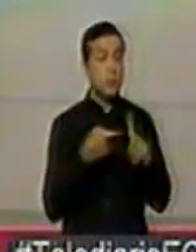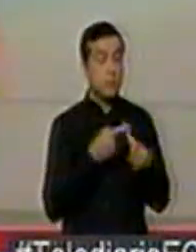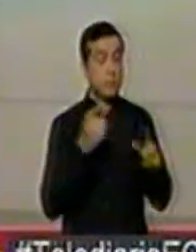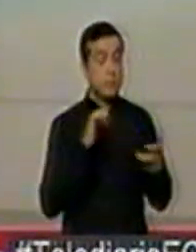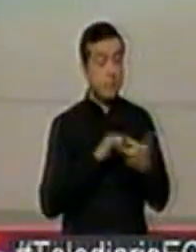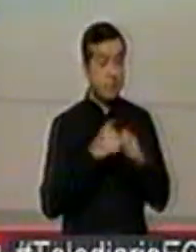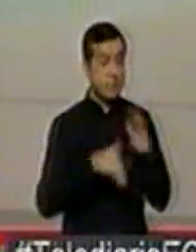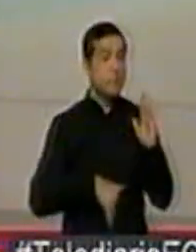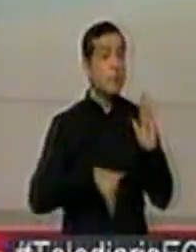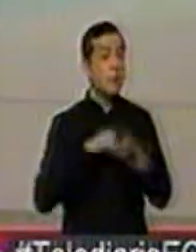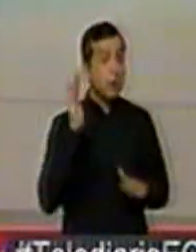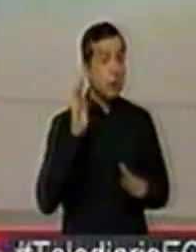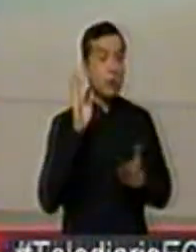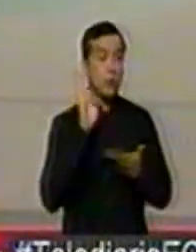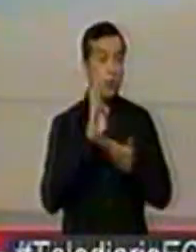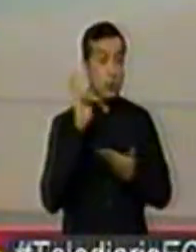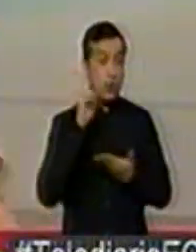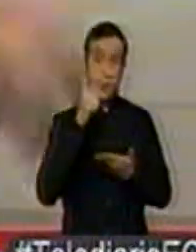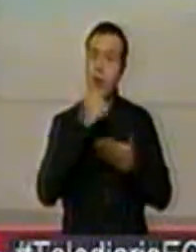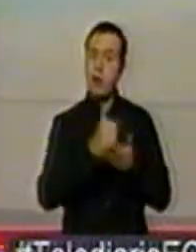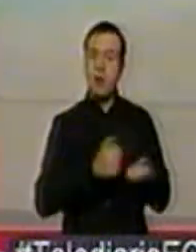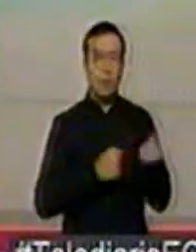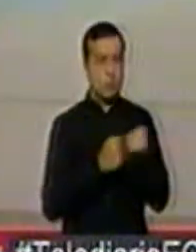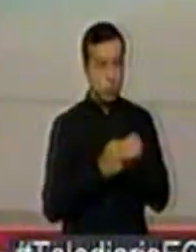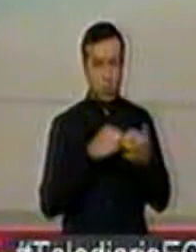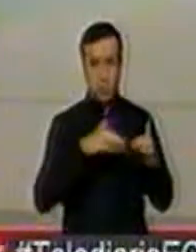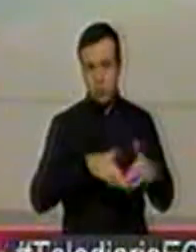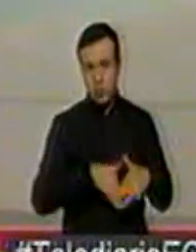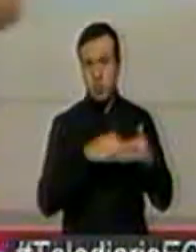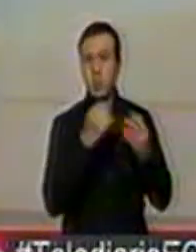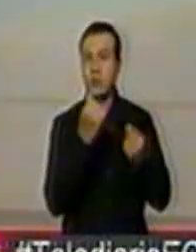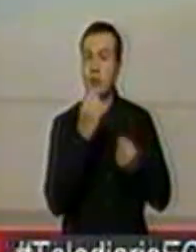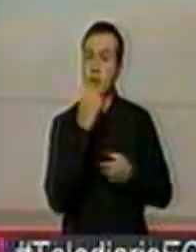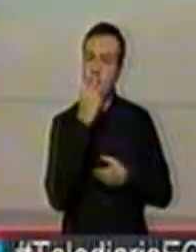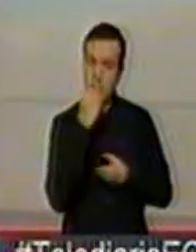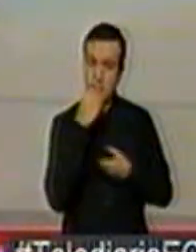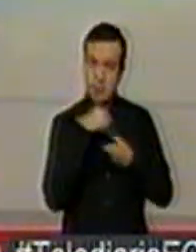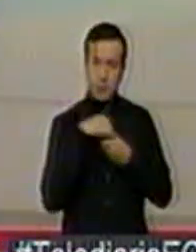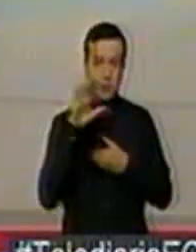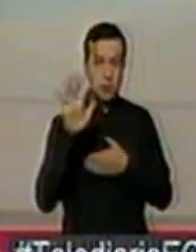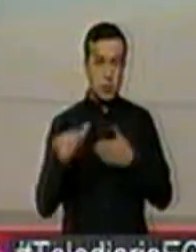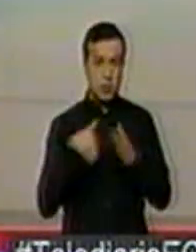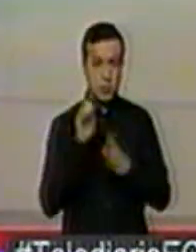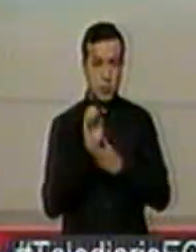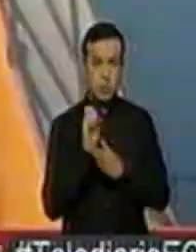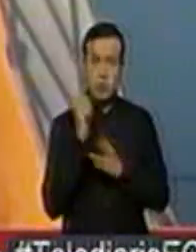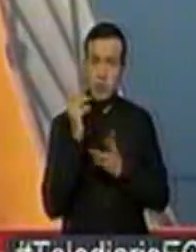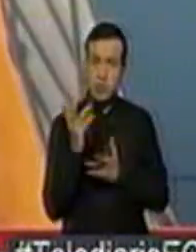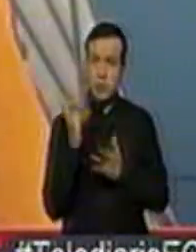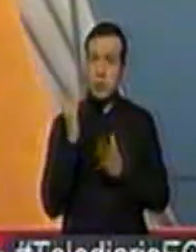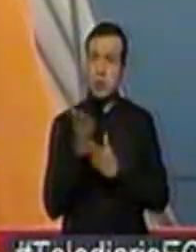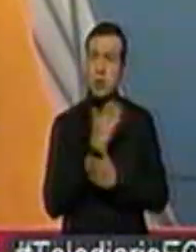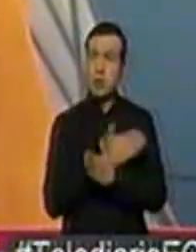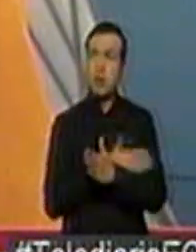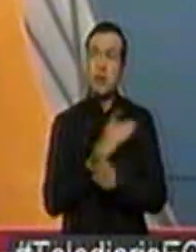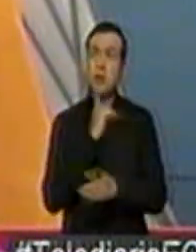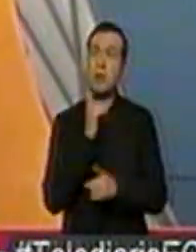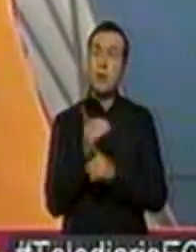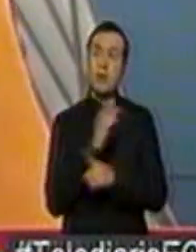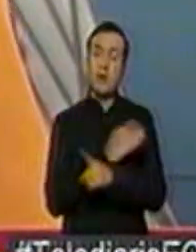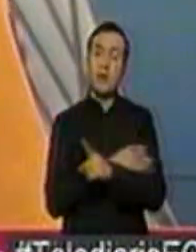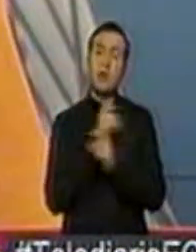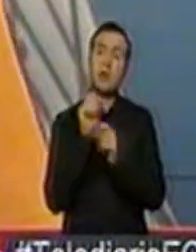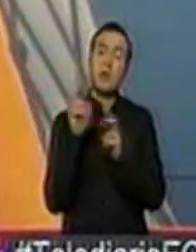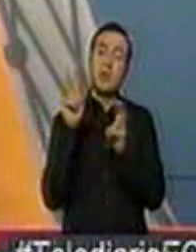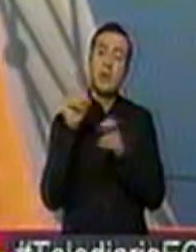es salvar la seguridad social y recuperar el ahorro interno de todos los ecuatorianos no quiero despedirme sin dejar de